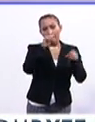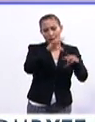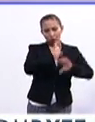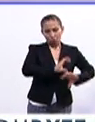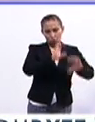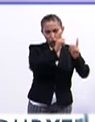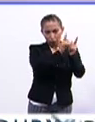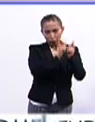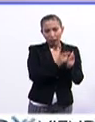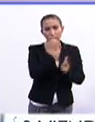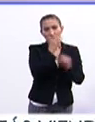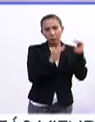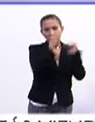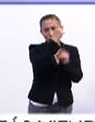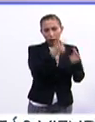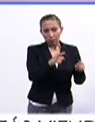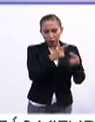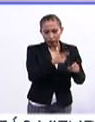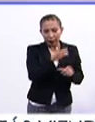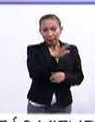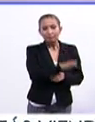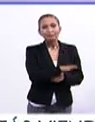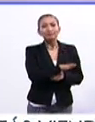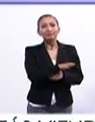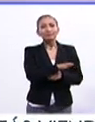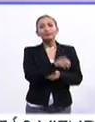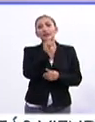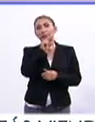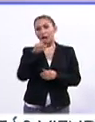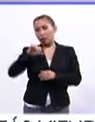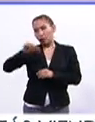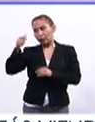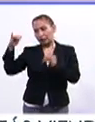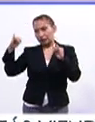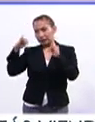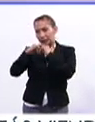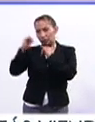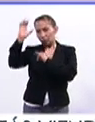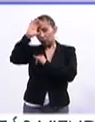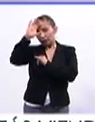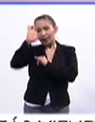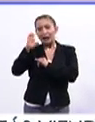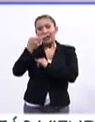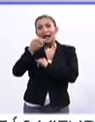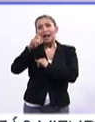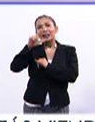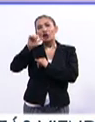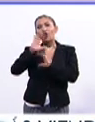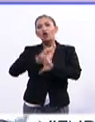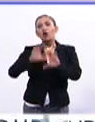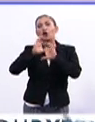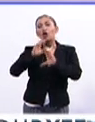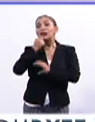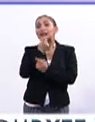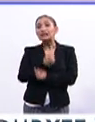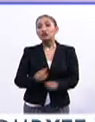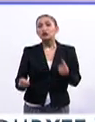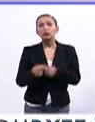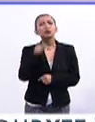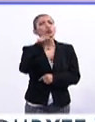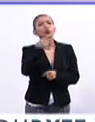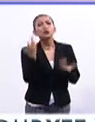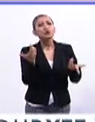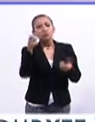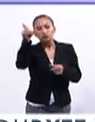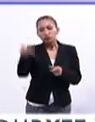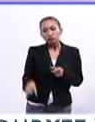que es la escuela superior de música y por parte del instituto cultural helénico el coro de niños que tape